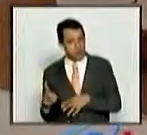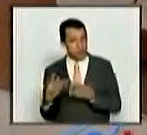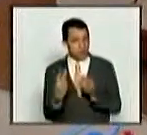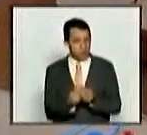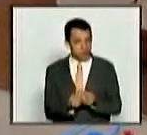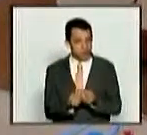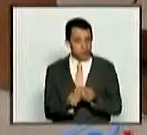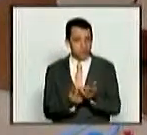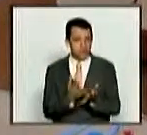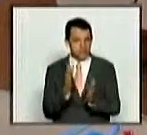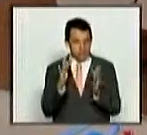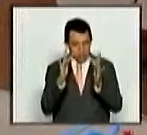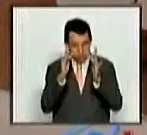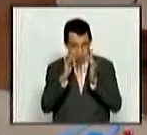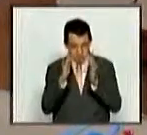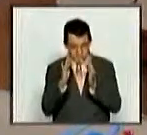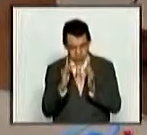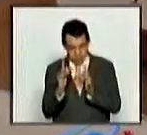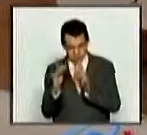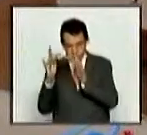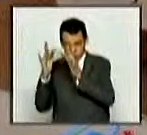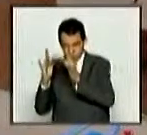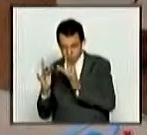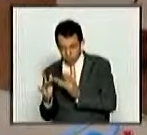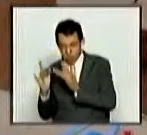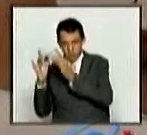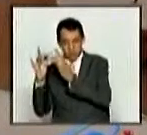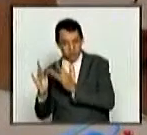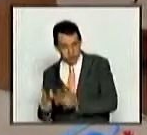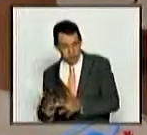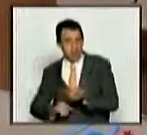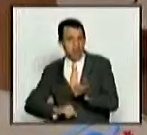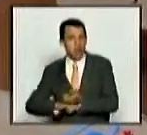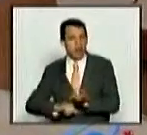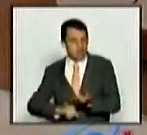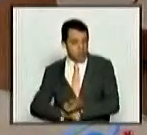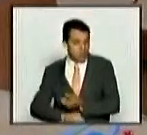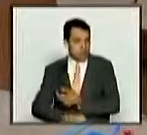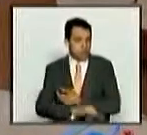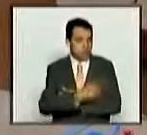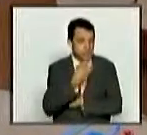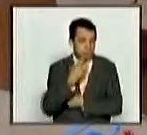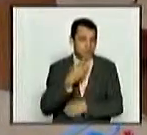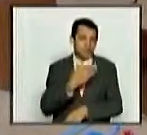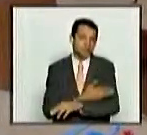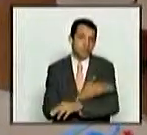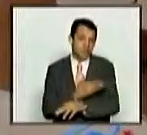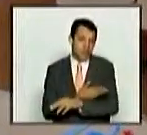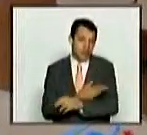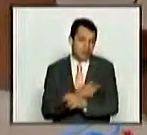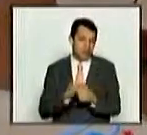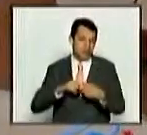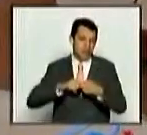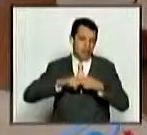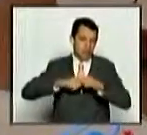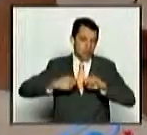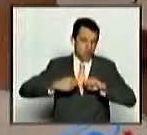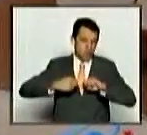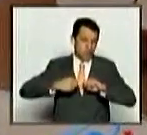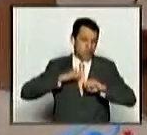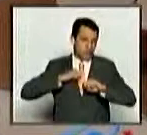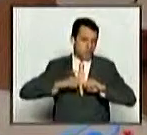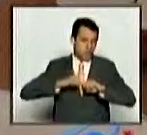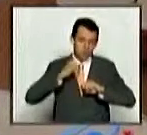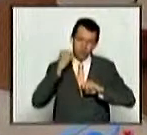de tono, hipertonía, podemos trabajar cuando hay distrofia muscular, atrofia muscular. Entonces lo que vamos a hacer